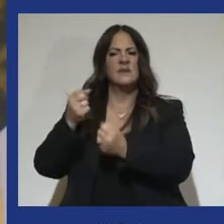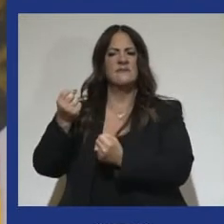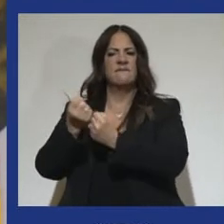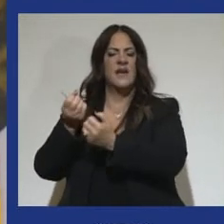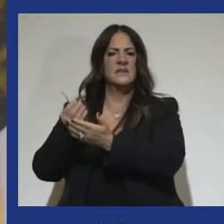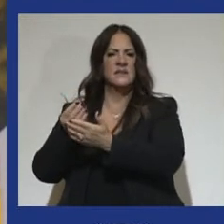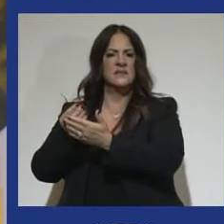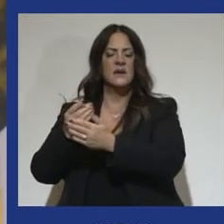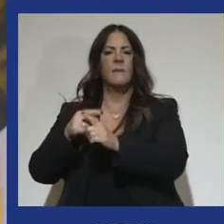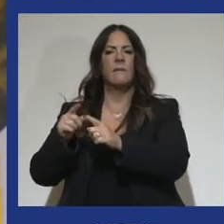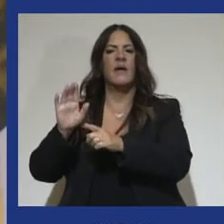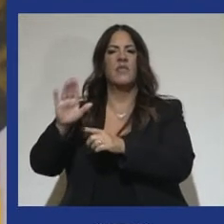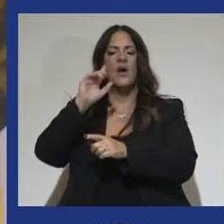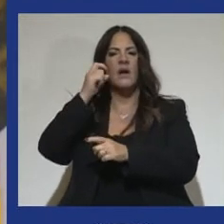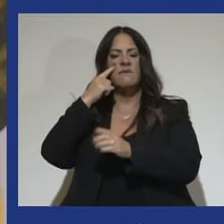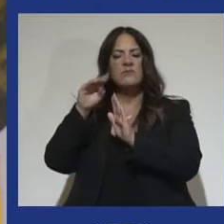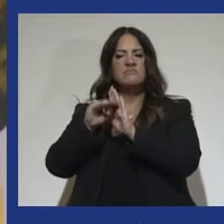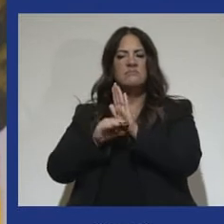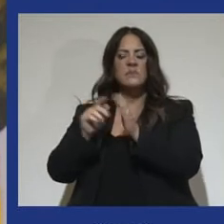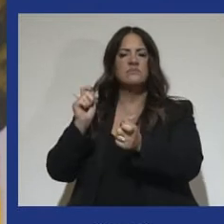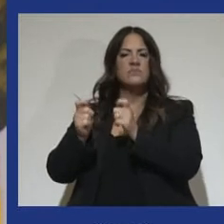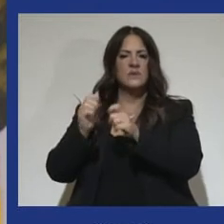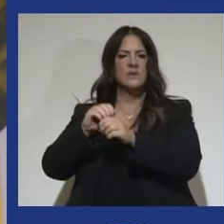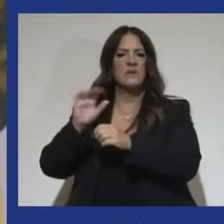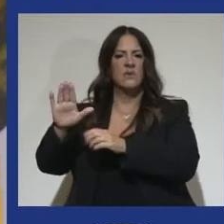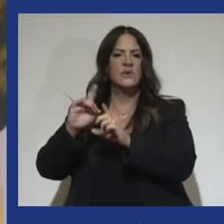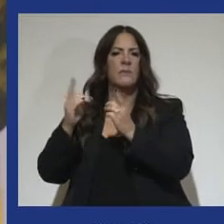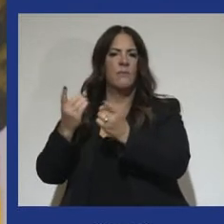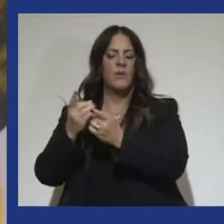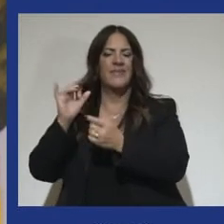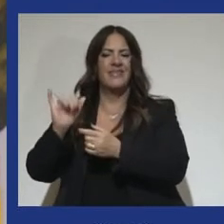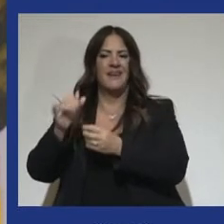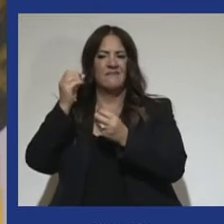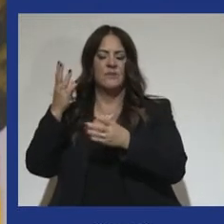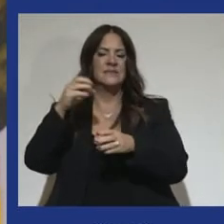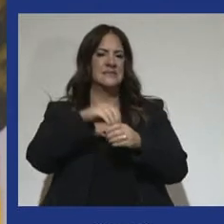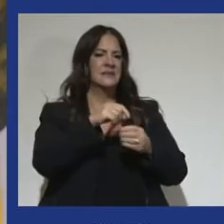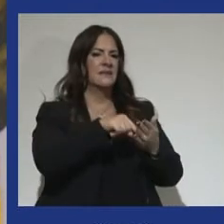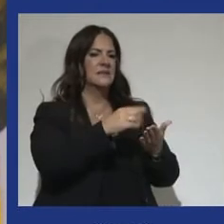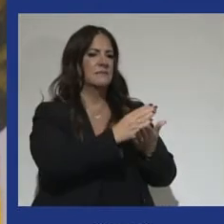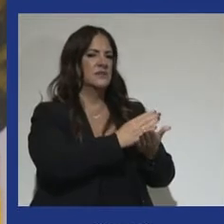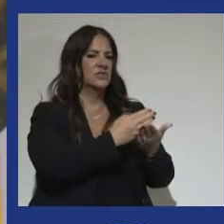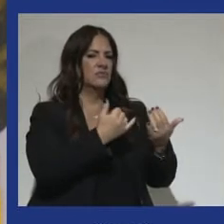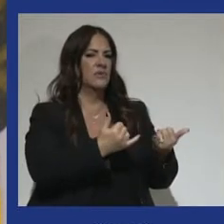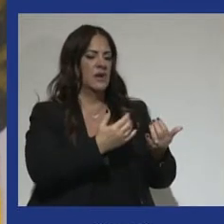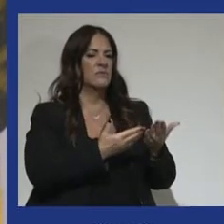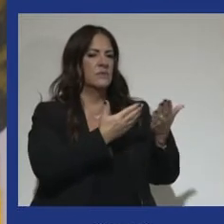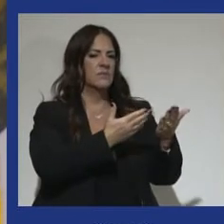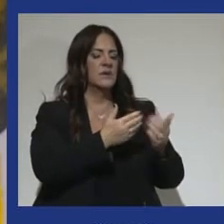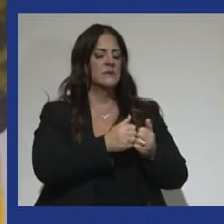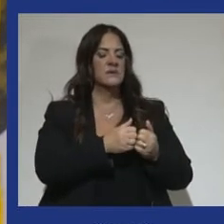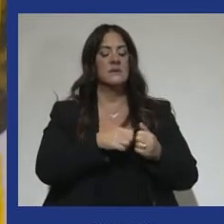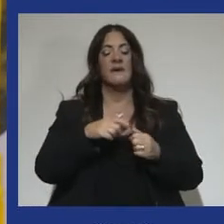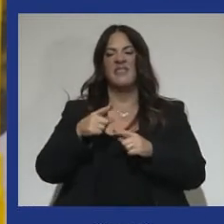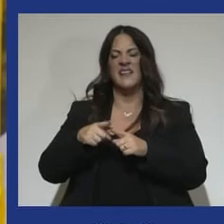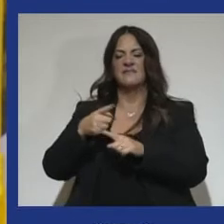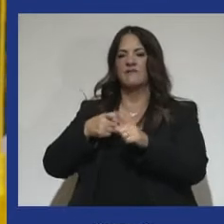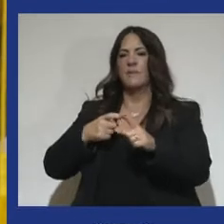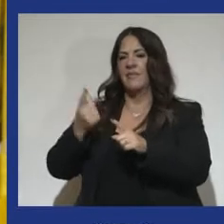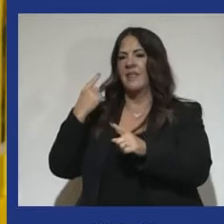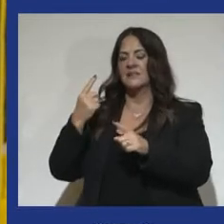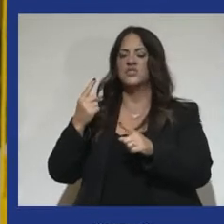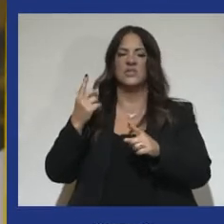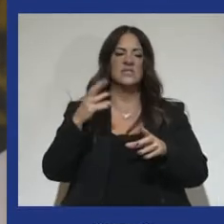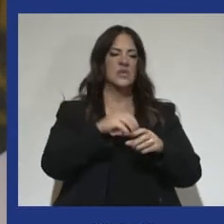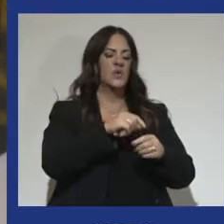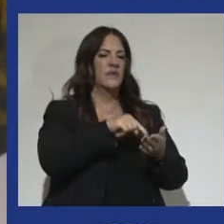es financiado ese departamento sino cambios de gobernación de ese departamento esto está reflejado en el presupuesto es una proposición que